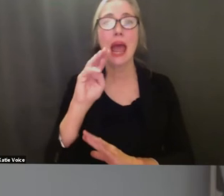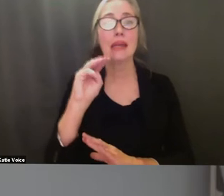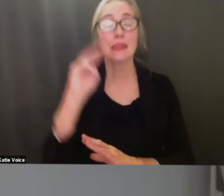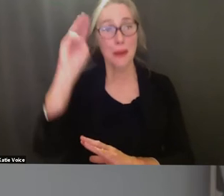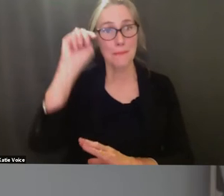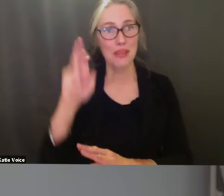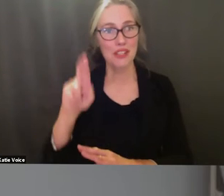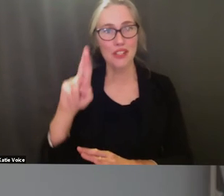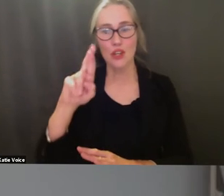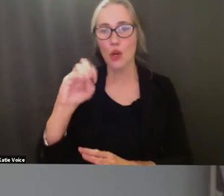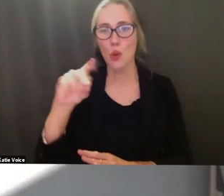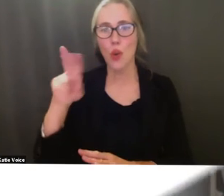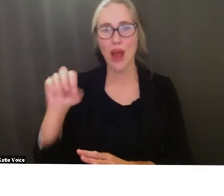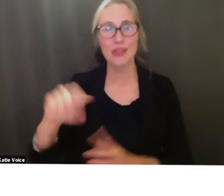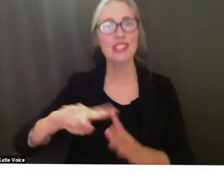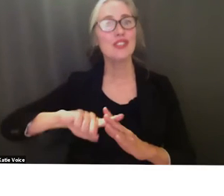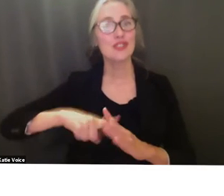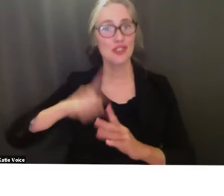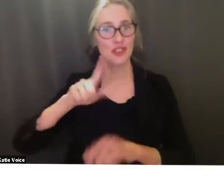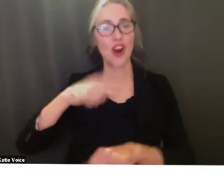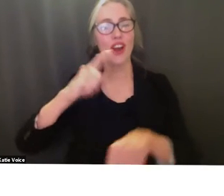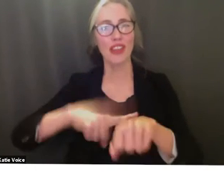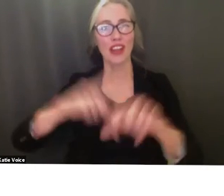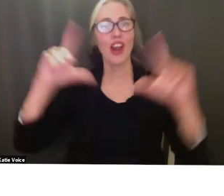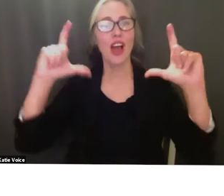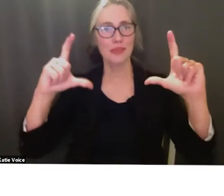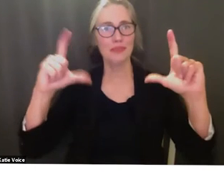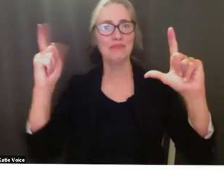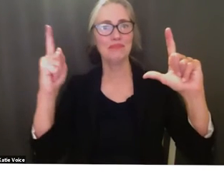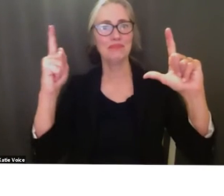minutos. Señor Ross, si puede comenzar el reloj.